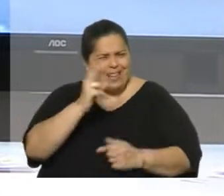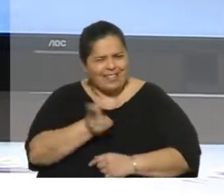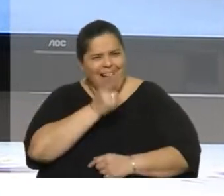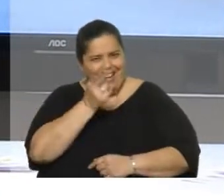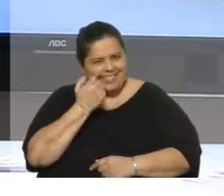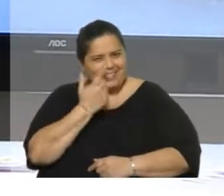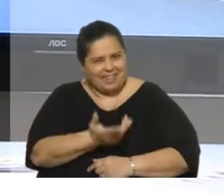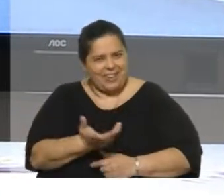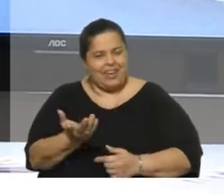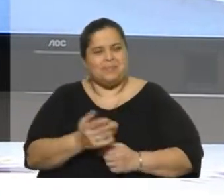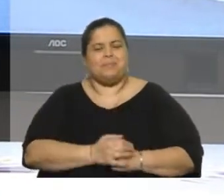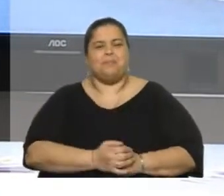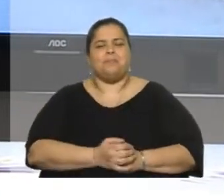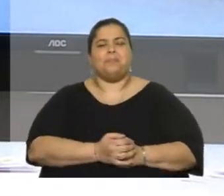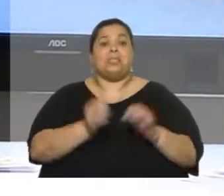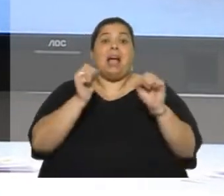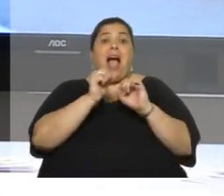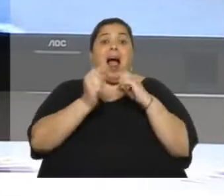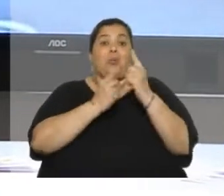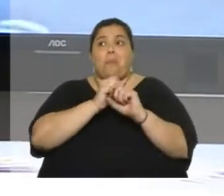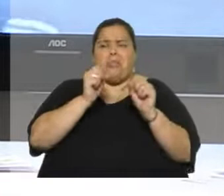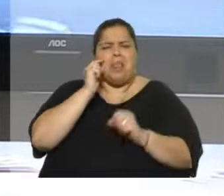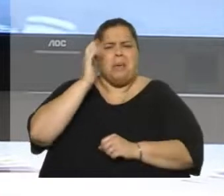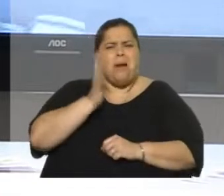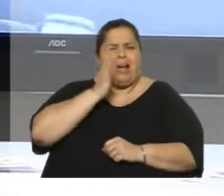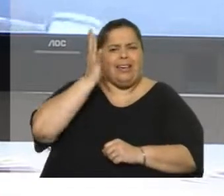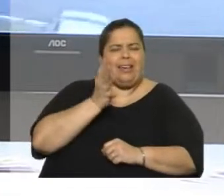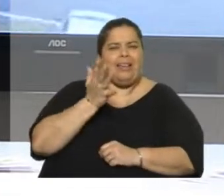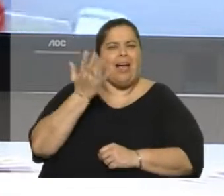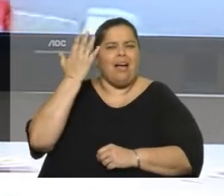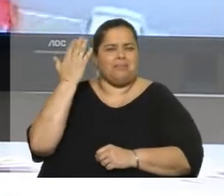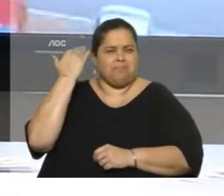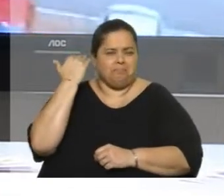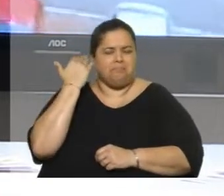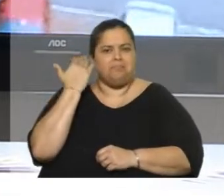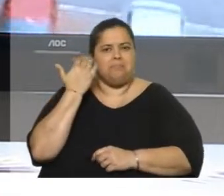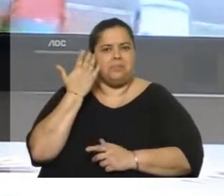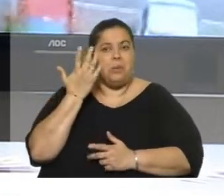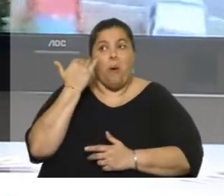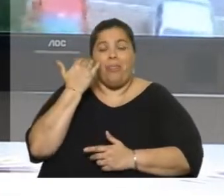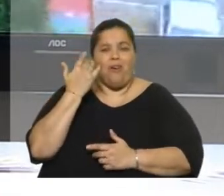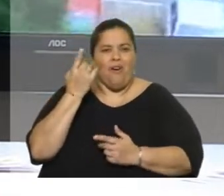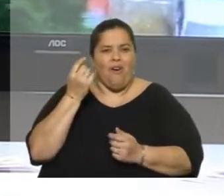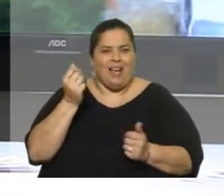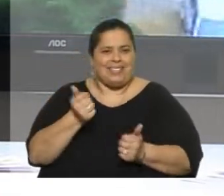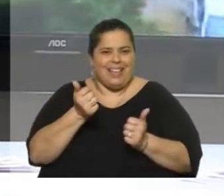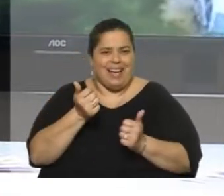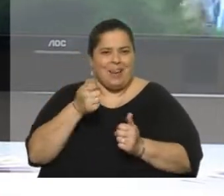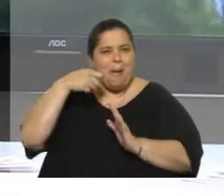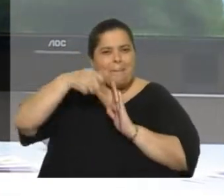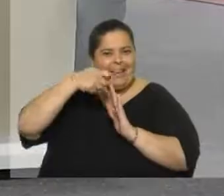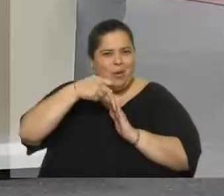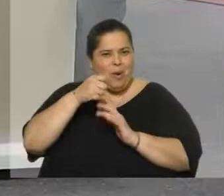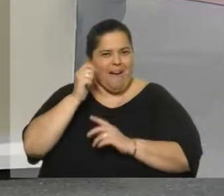pronto podían imaginar aquellos que de alguna manera hacían la ciencia ficción, por ejemplo. Está